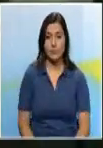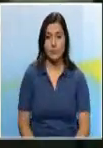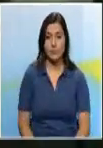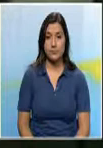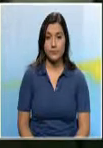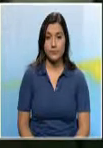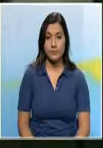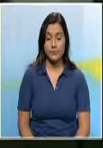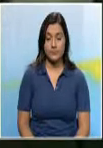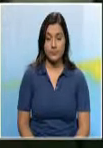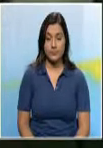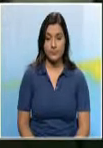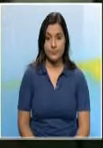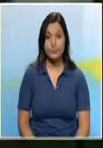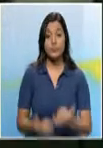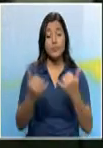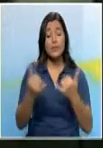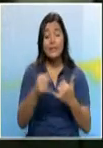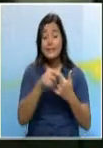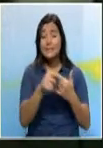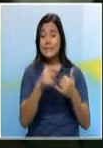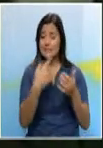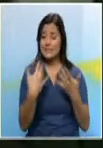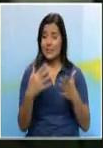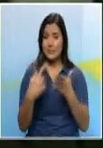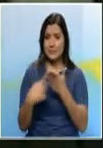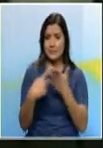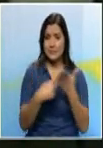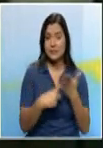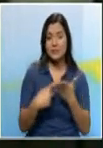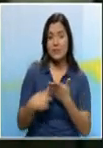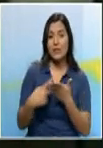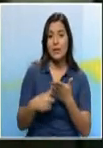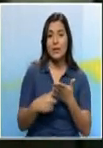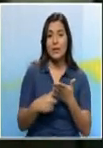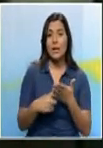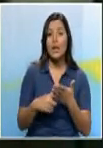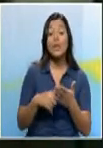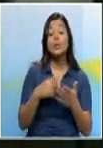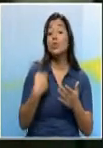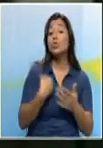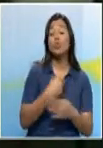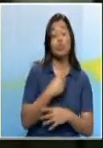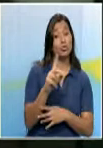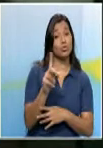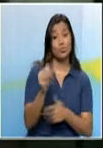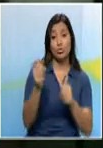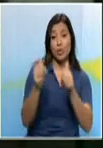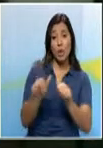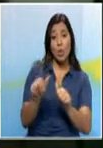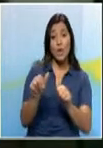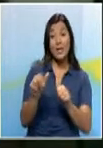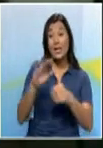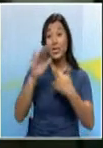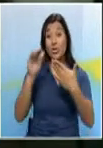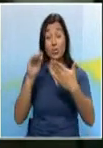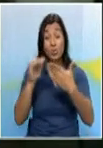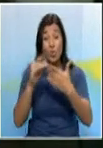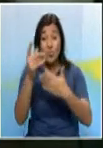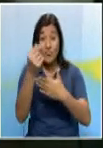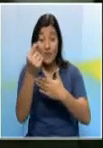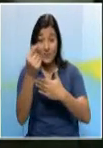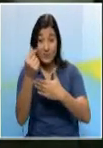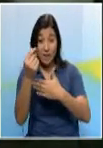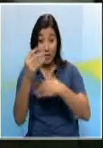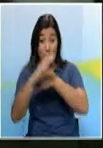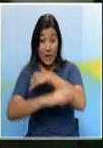Puntos que más se ha discutido es que no se lleve a sede administrativa todo lo que es el tema de cobro judicial,